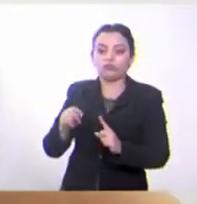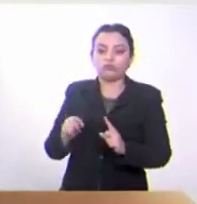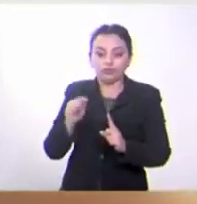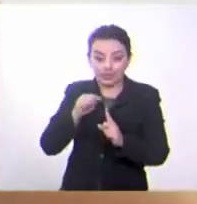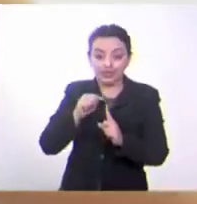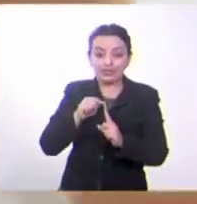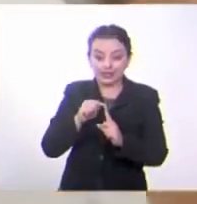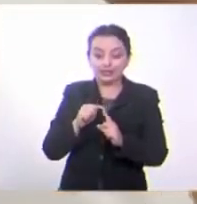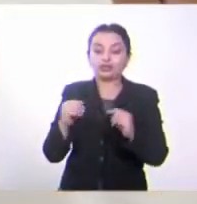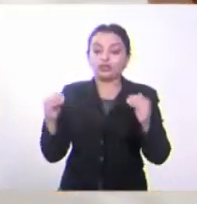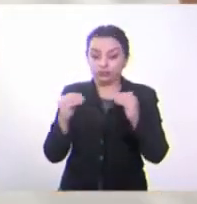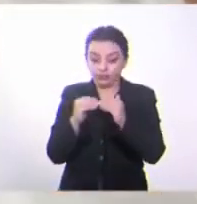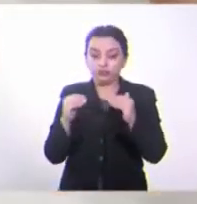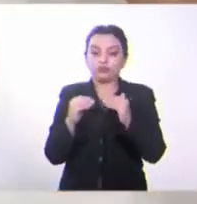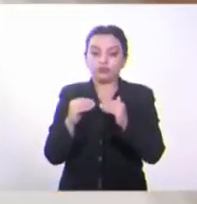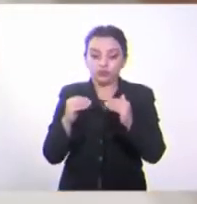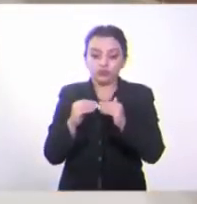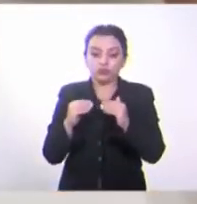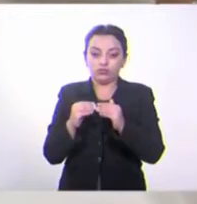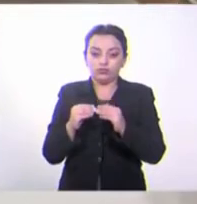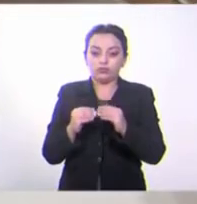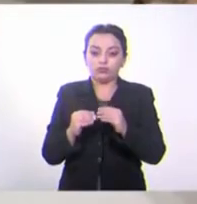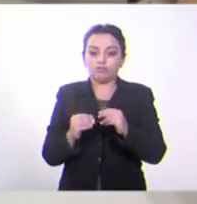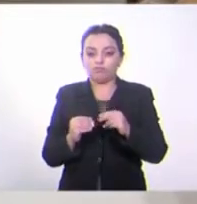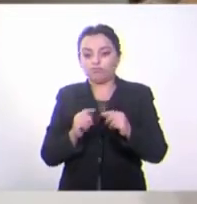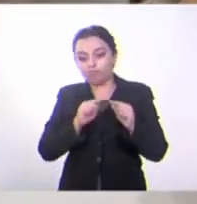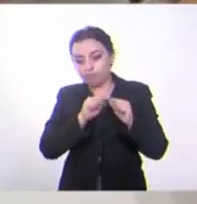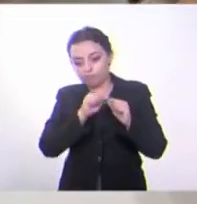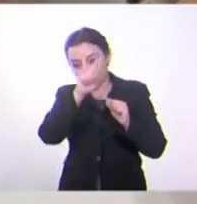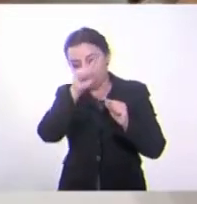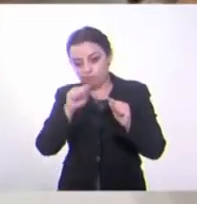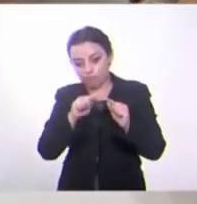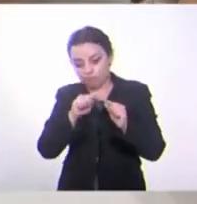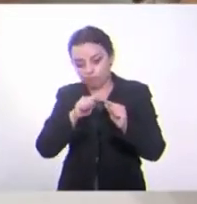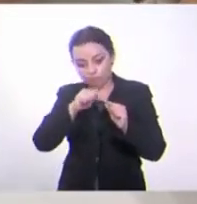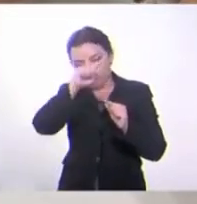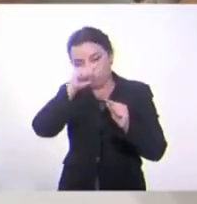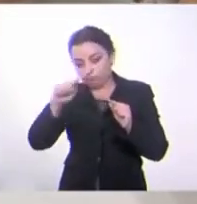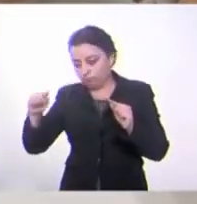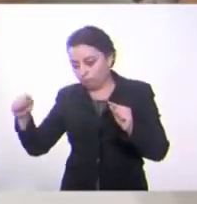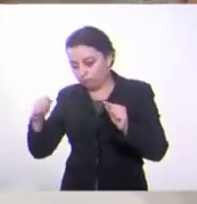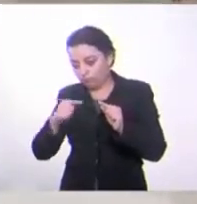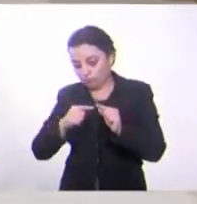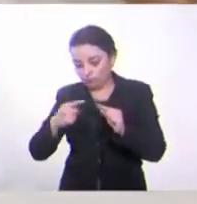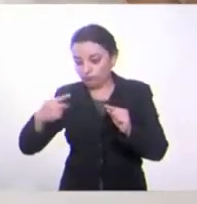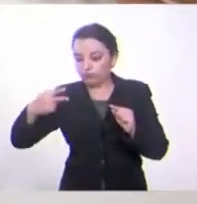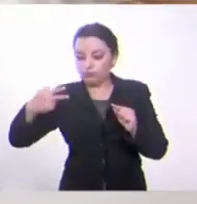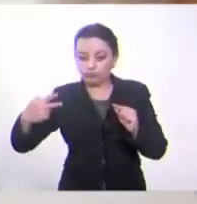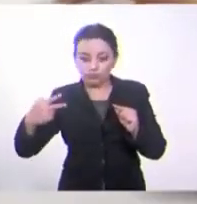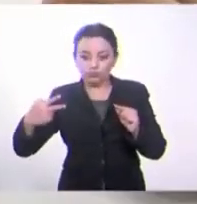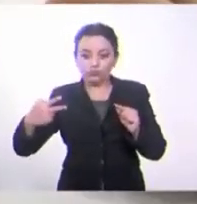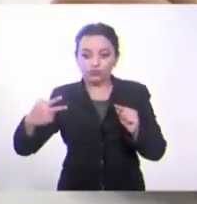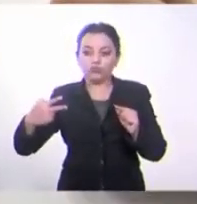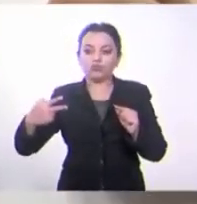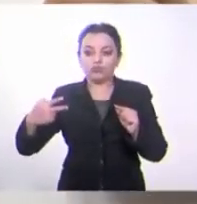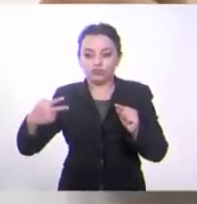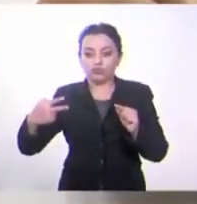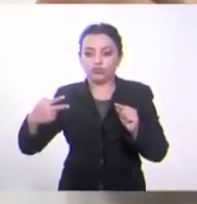porque mi pulso a veces no es muy bueno, pero bueno. Y veamos ahora el ángulo F. Observamos